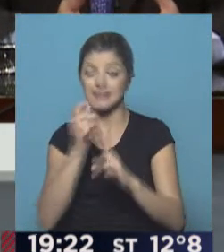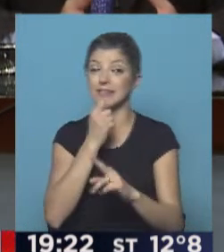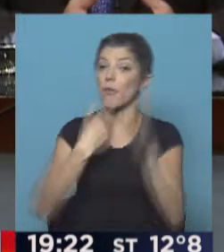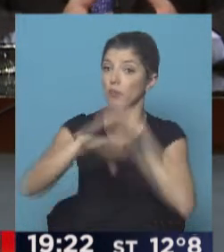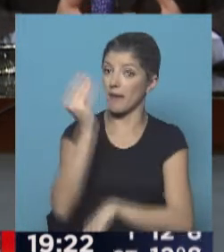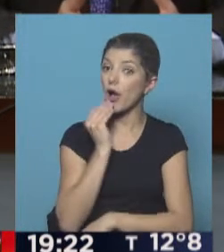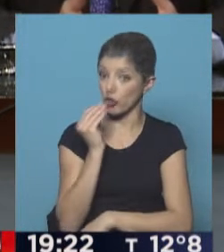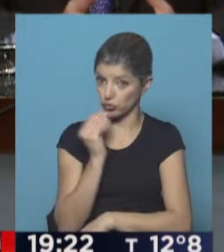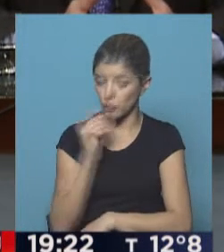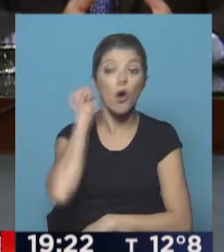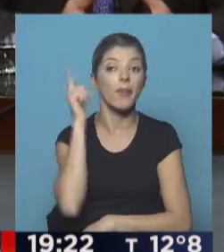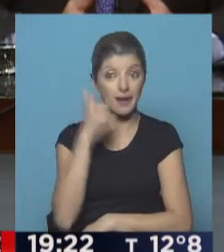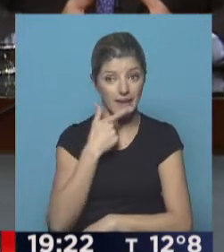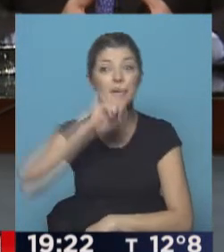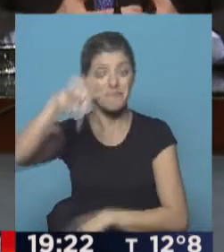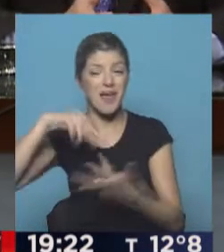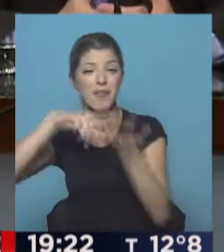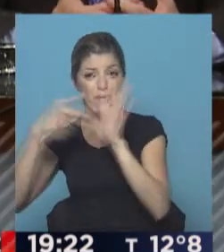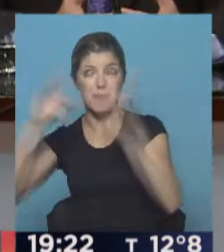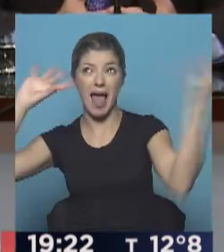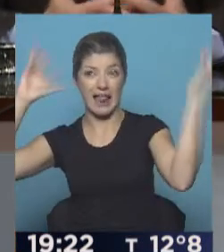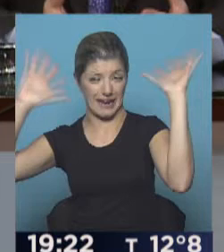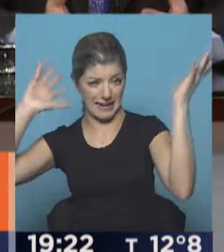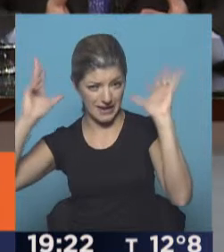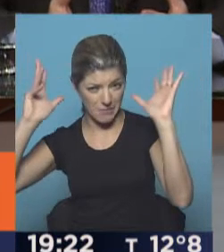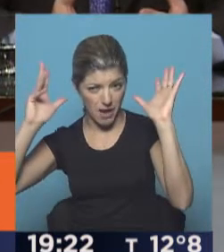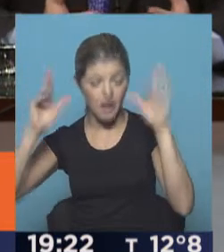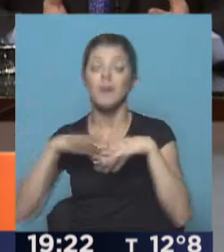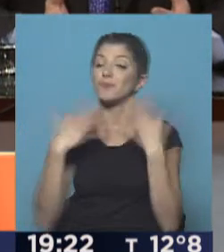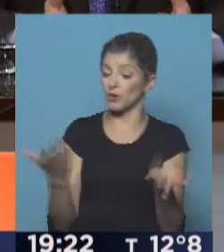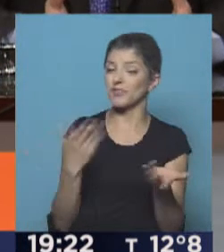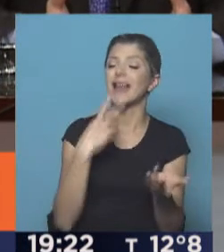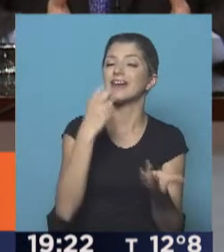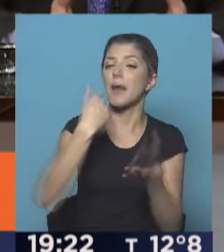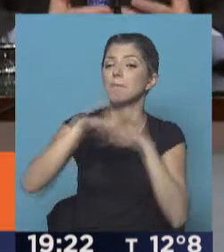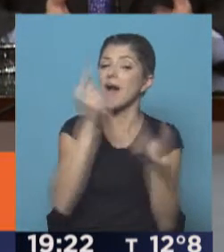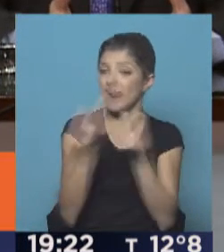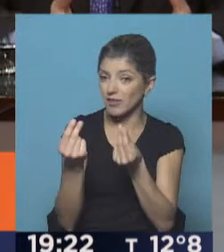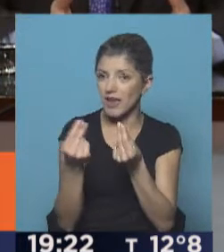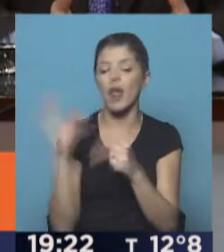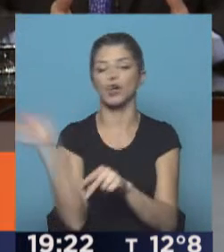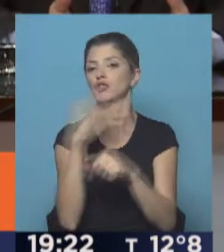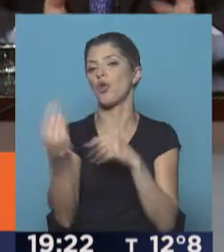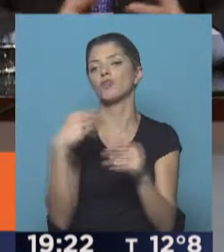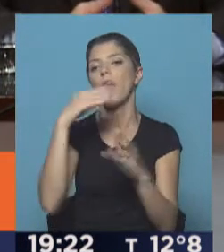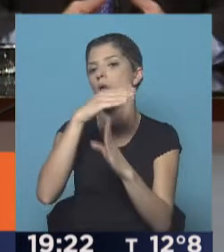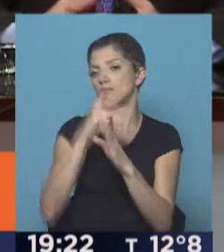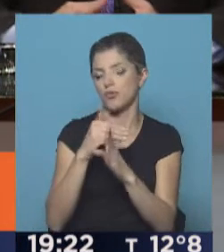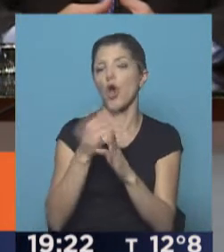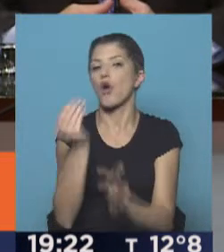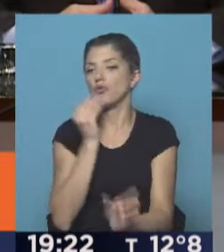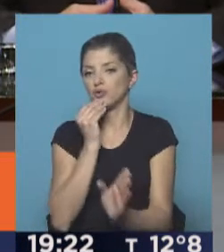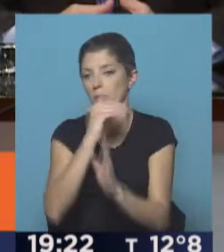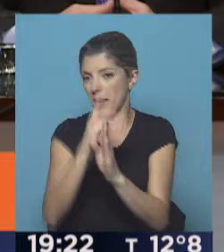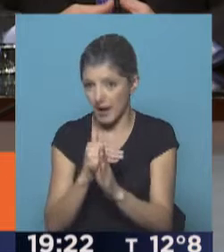también provocando un efecto en el cambio climático. Por lo tanto, la energía más barata es la que se ahorra. Todo aquello que podamos ahorrar no solamente